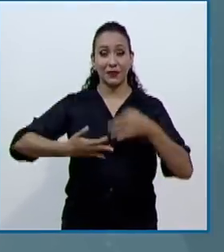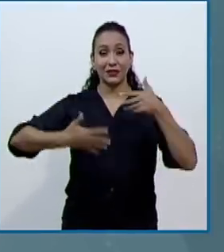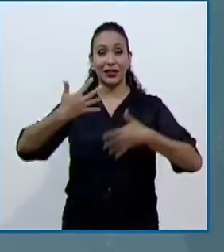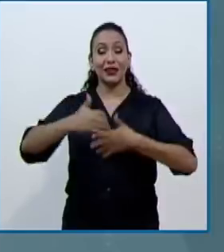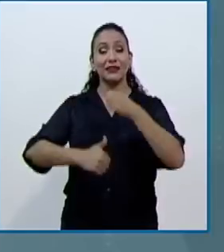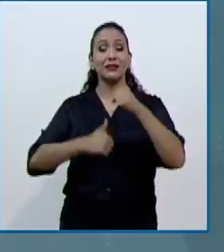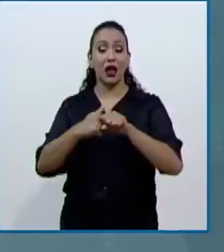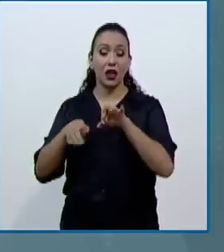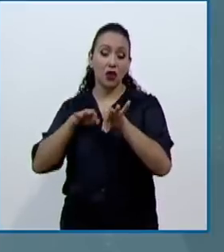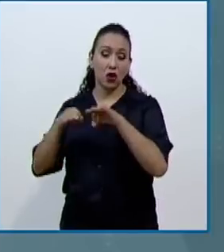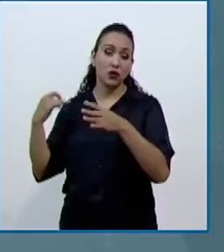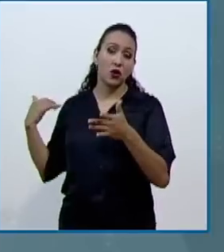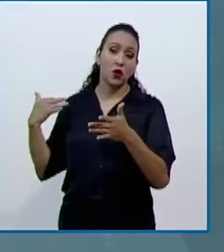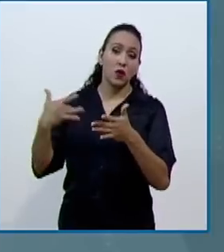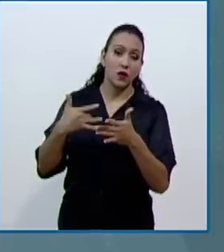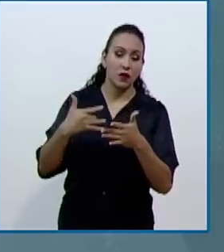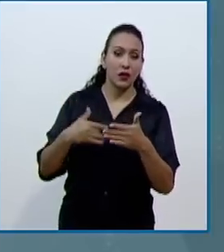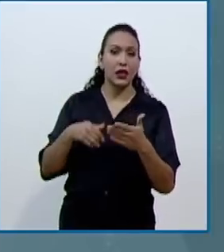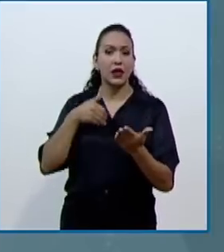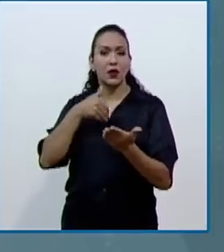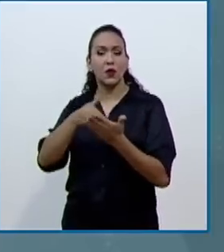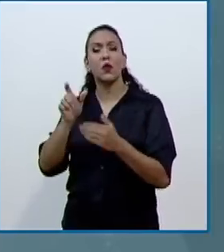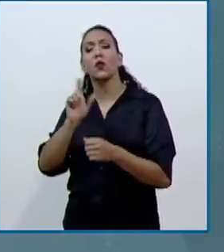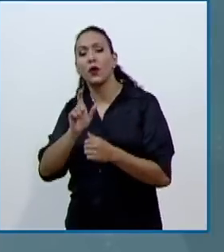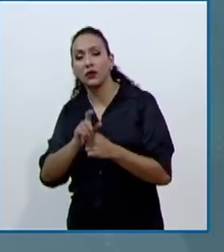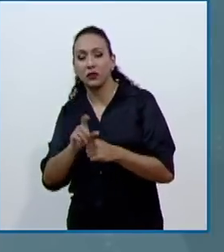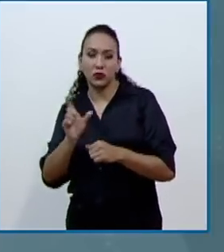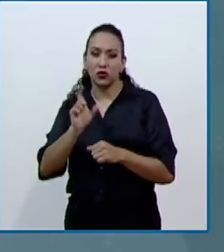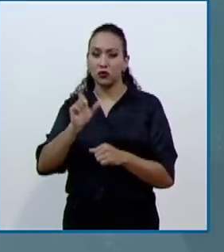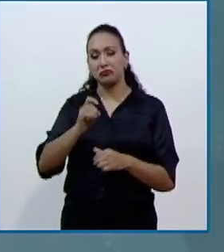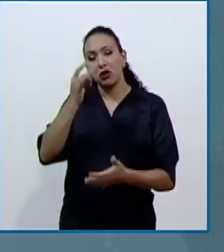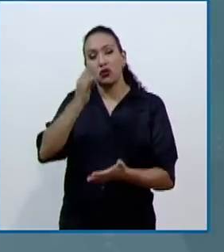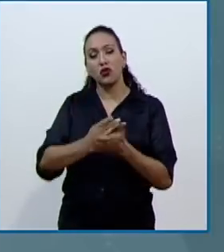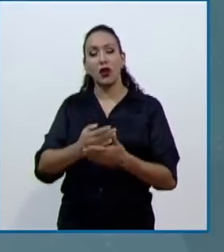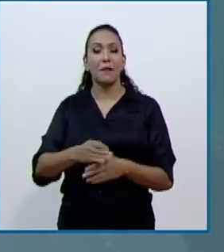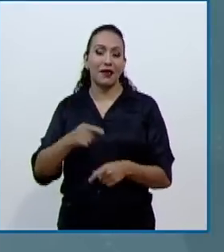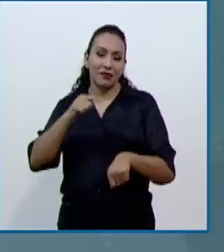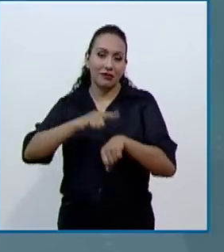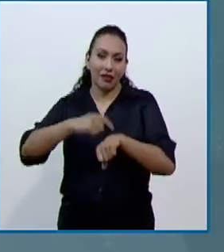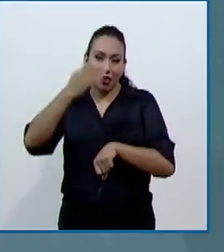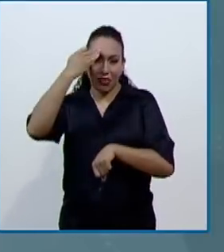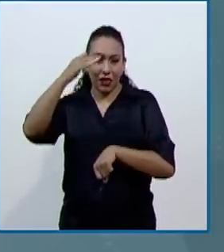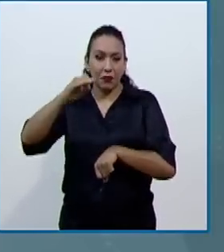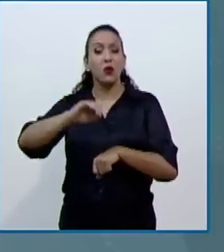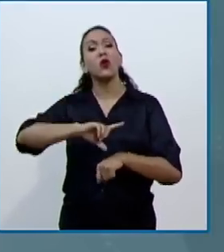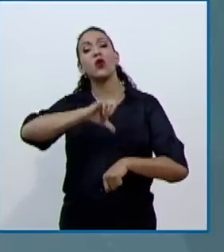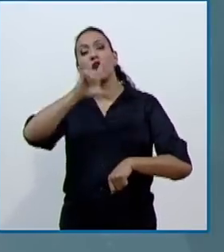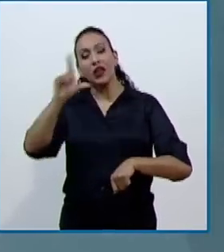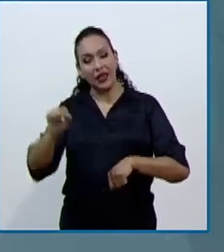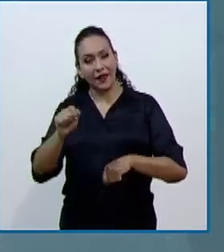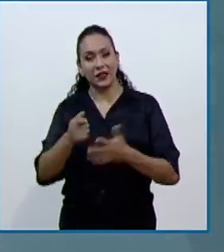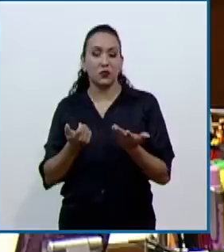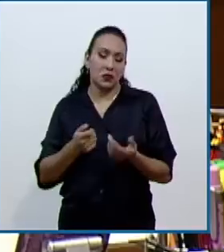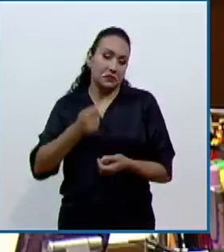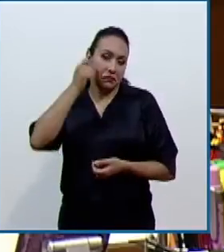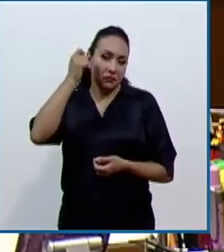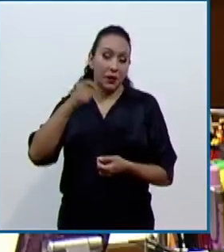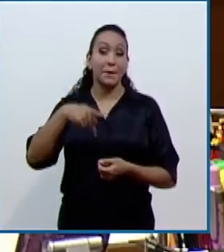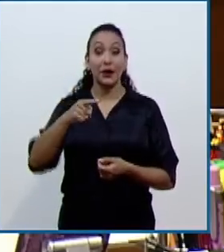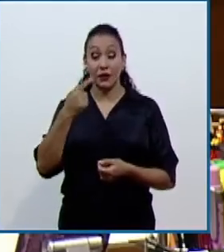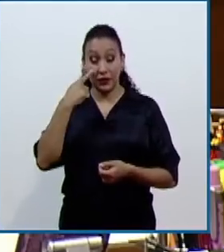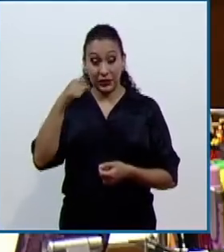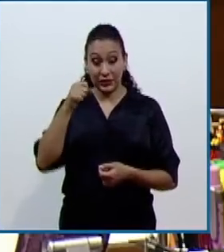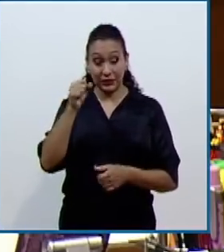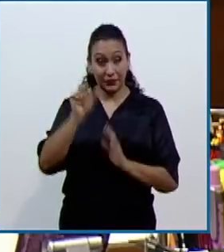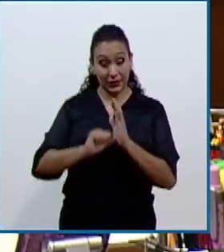podríamos ser removidos por juicio político y que al terminar el periodo se tendría derecho a un haber por retiro. Sin embargo, en septiembre de